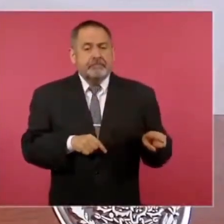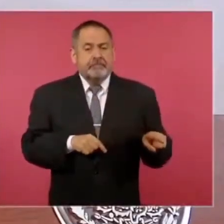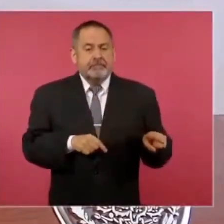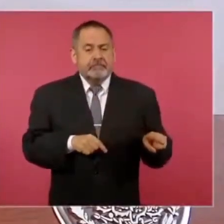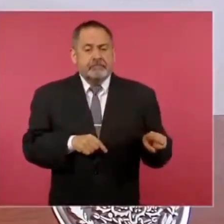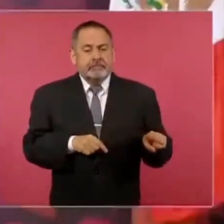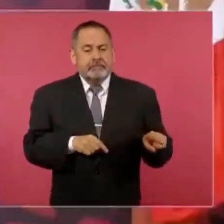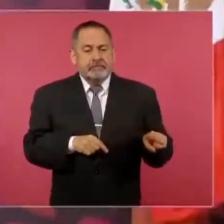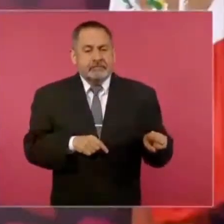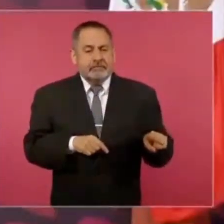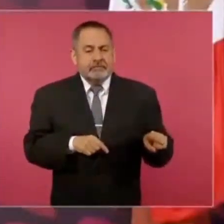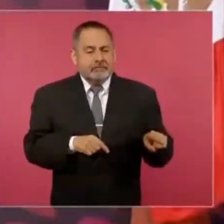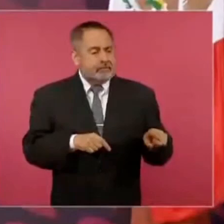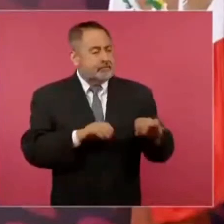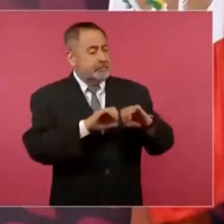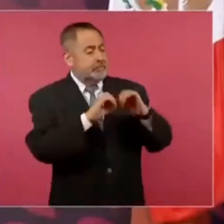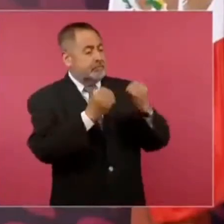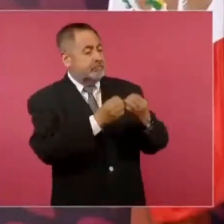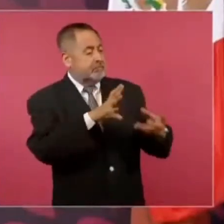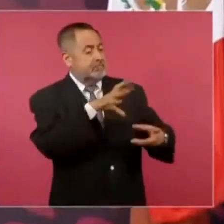a una organización.